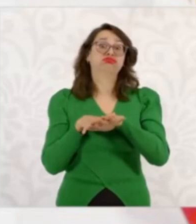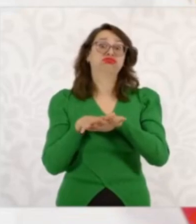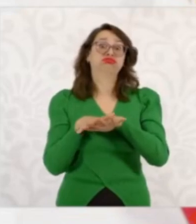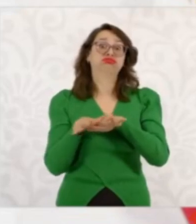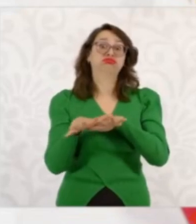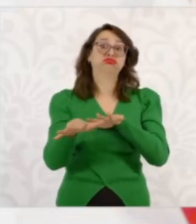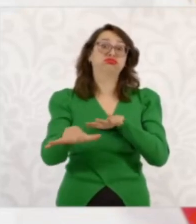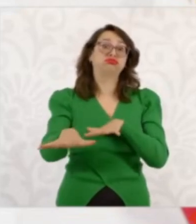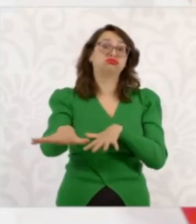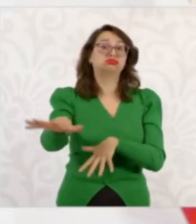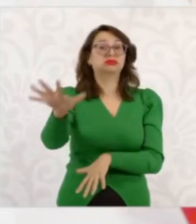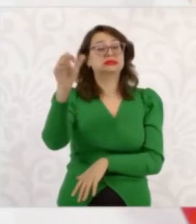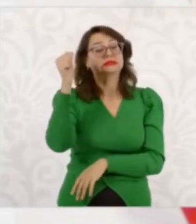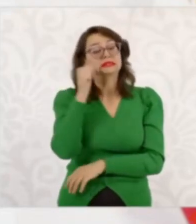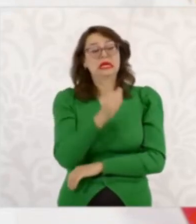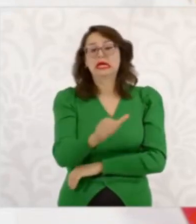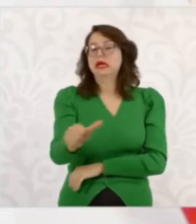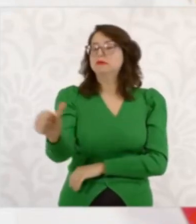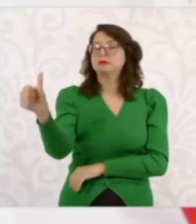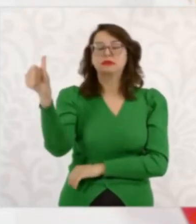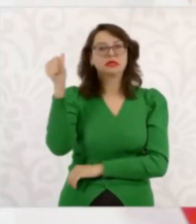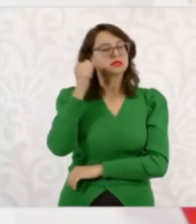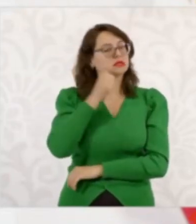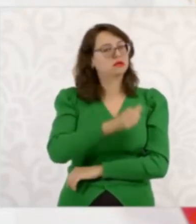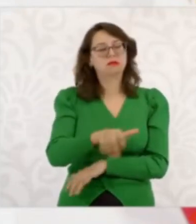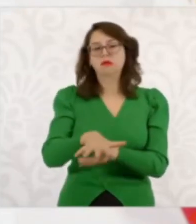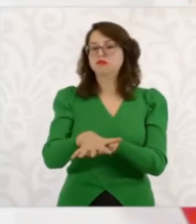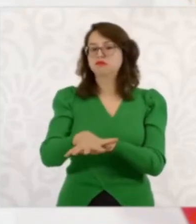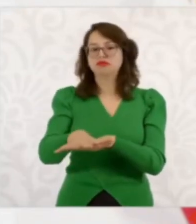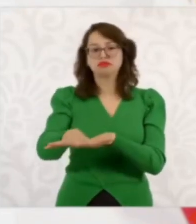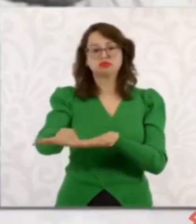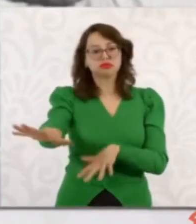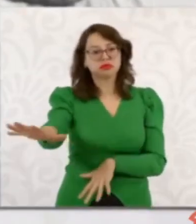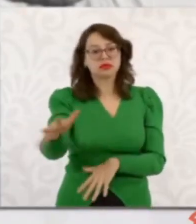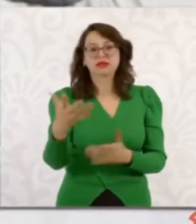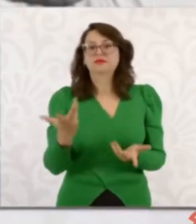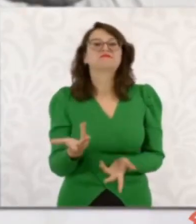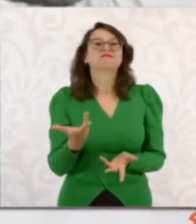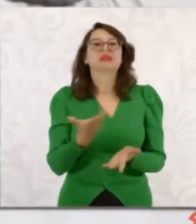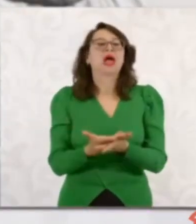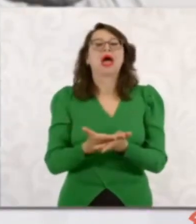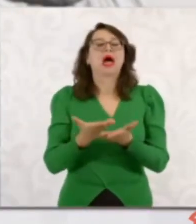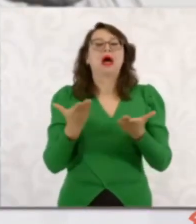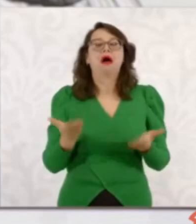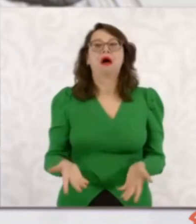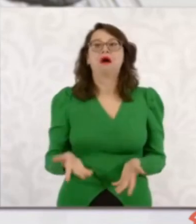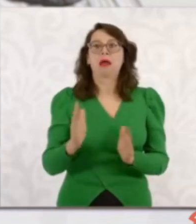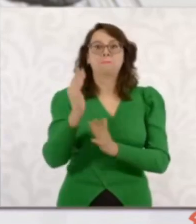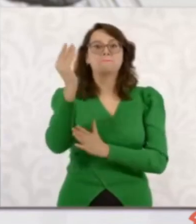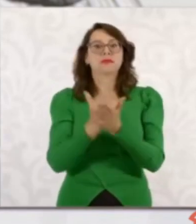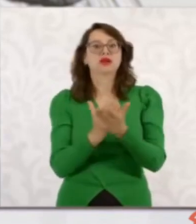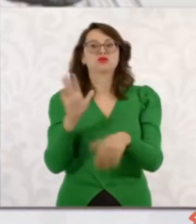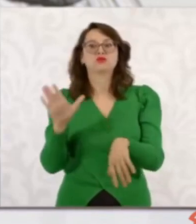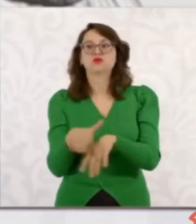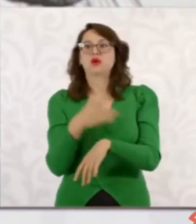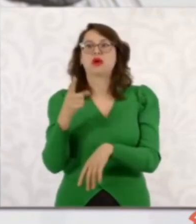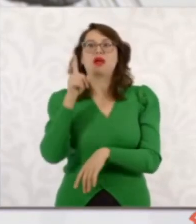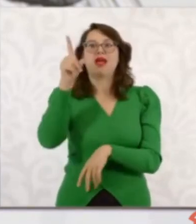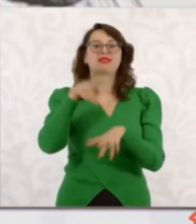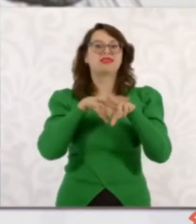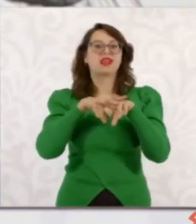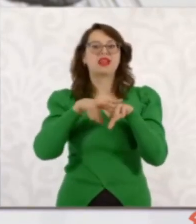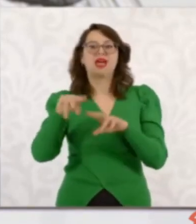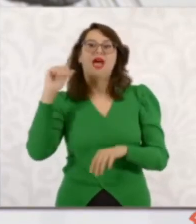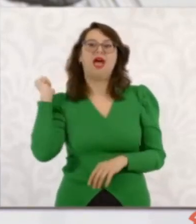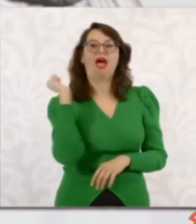Santa Fe y después hacia el centro de la ciudad. Ahí se va a llegar directo a la estación Observatorio y de la estación Observatorio